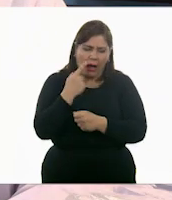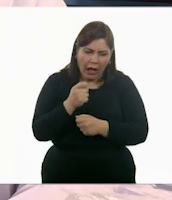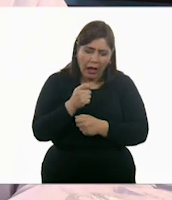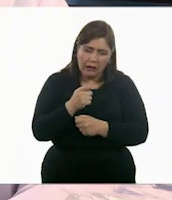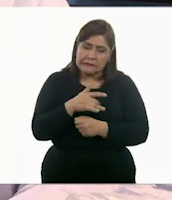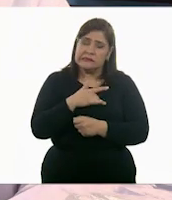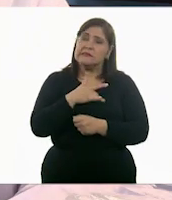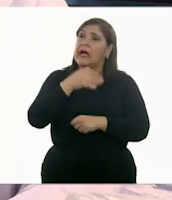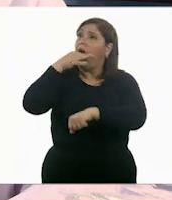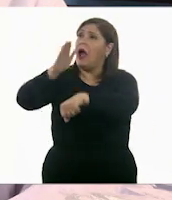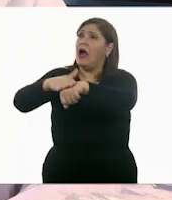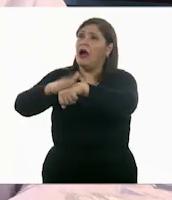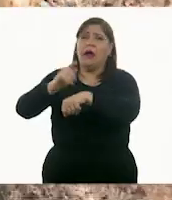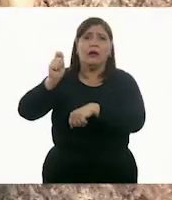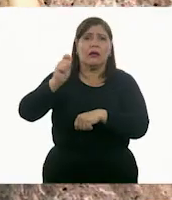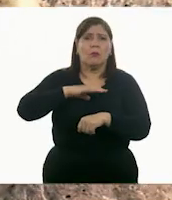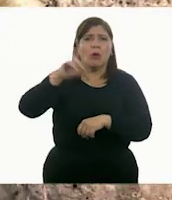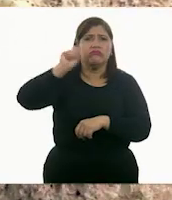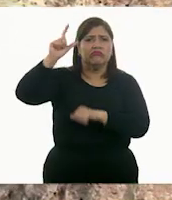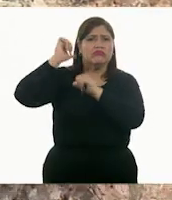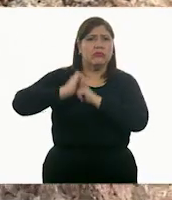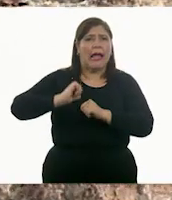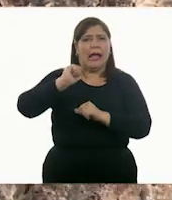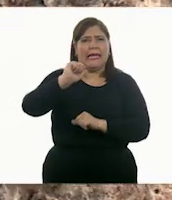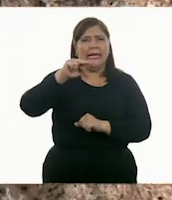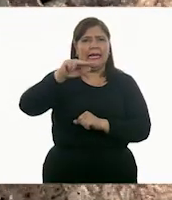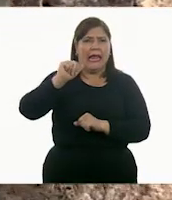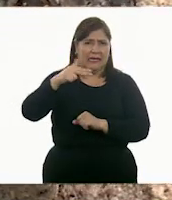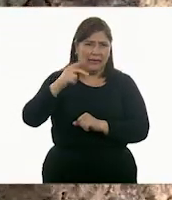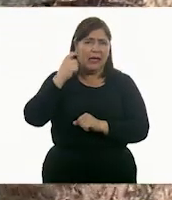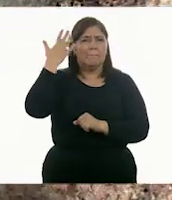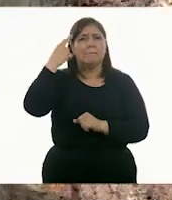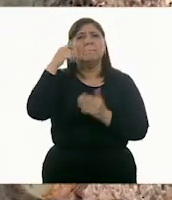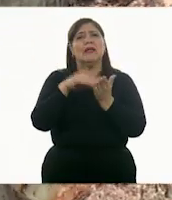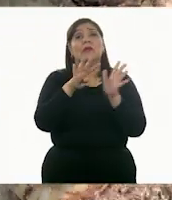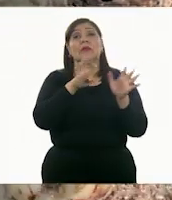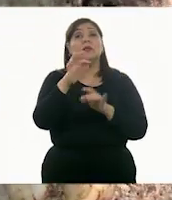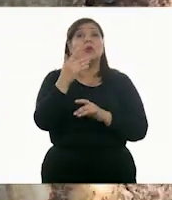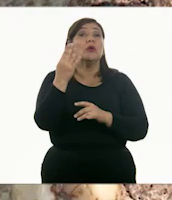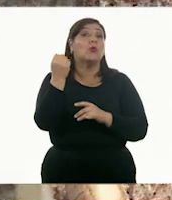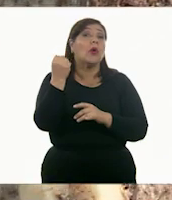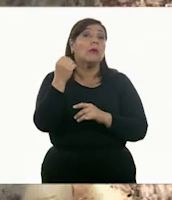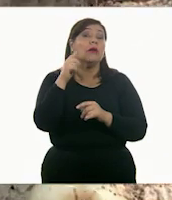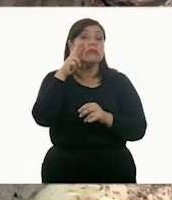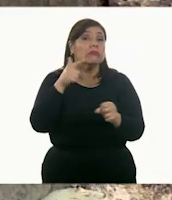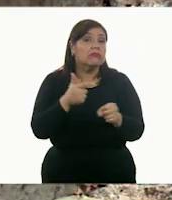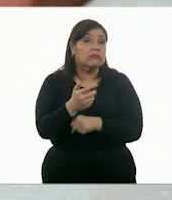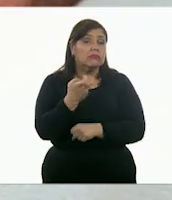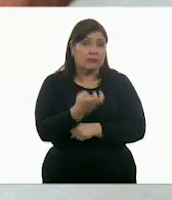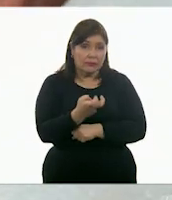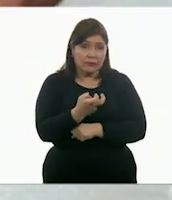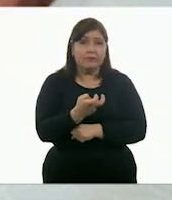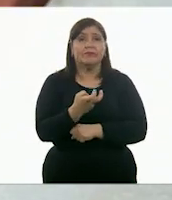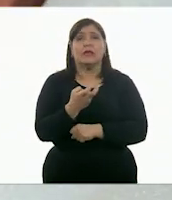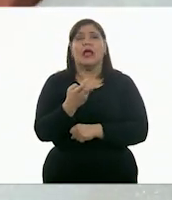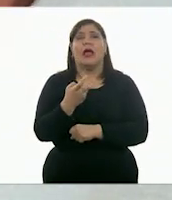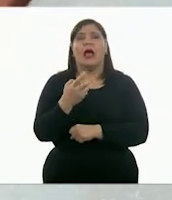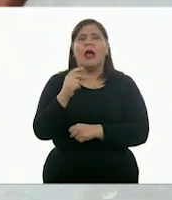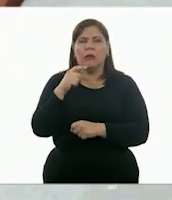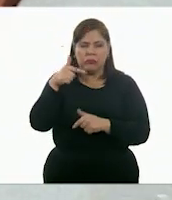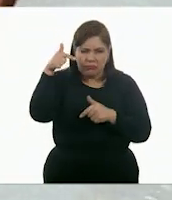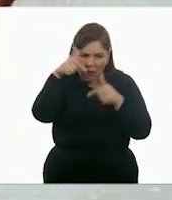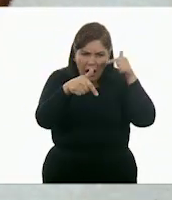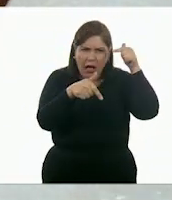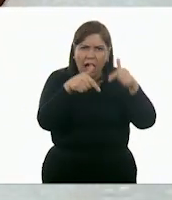este hallazgo a los arqueólogos de Lina en 1959. Los hallazgos que se han dado